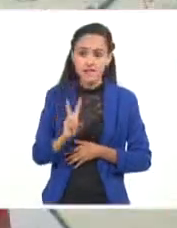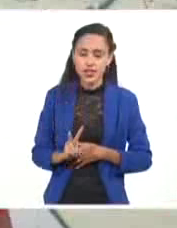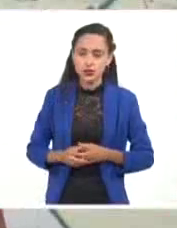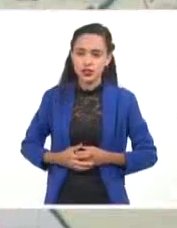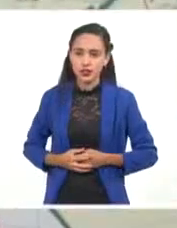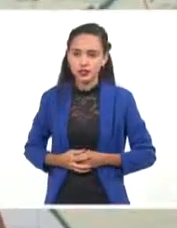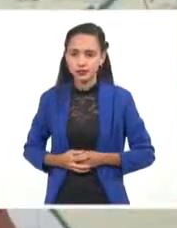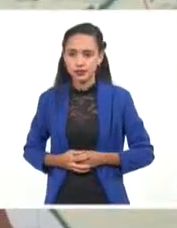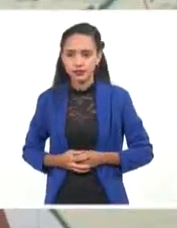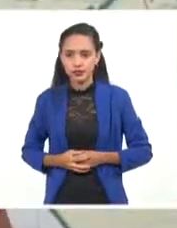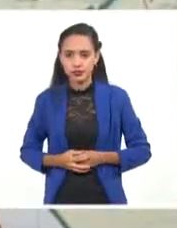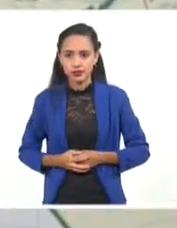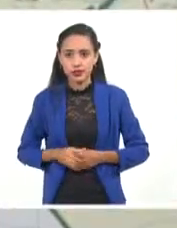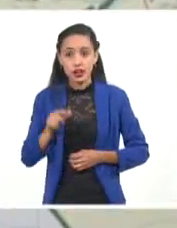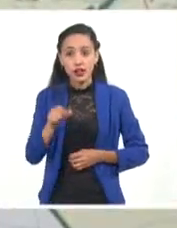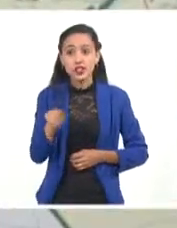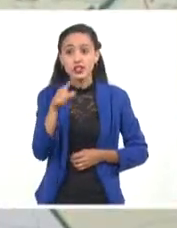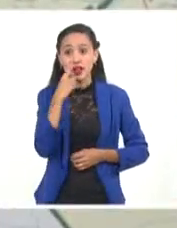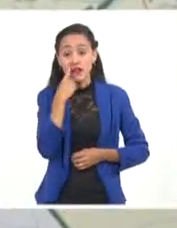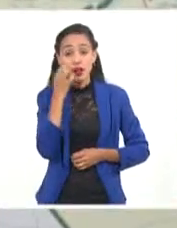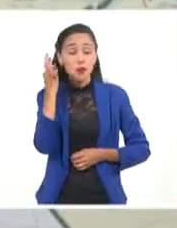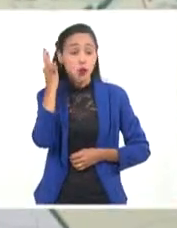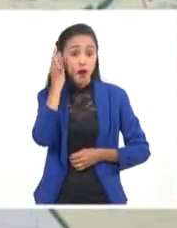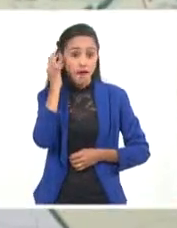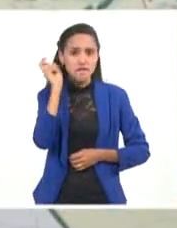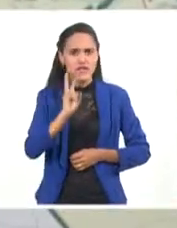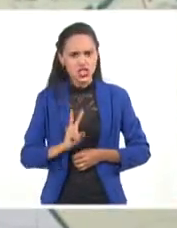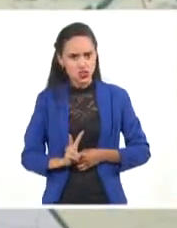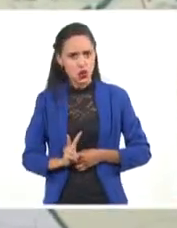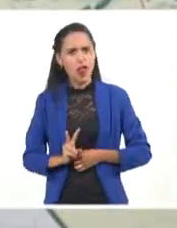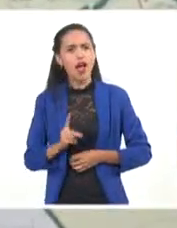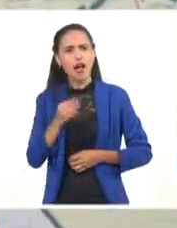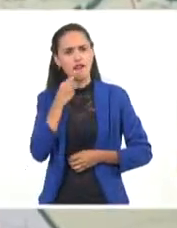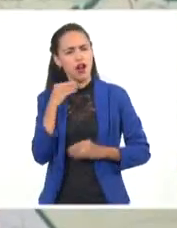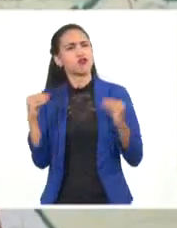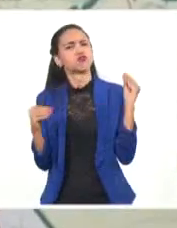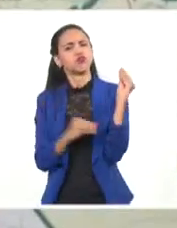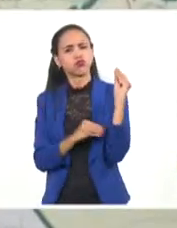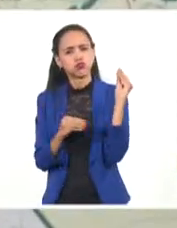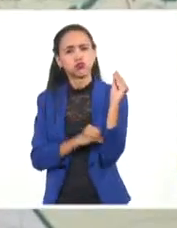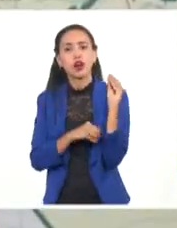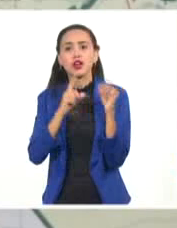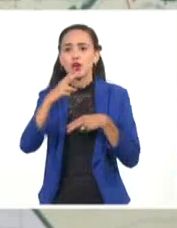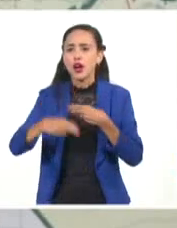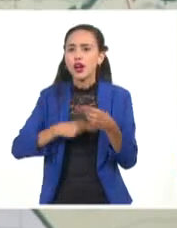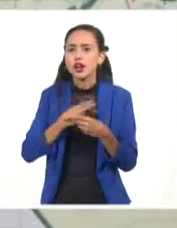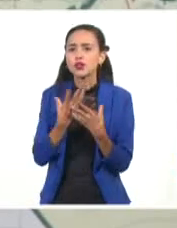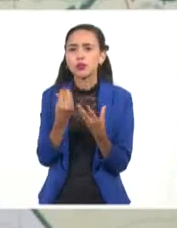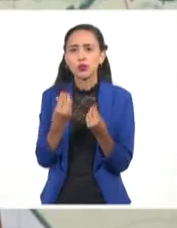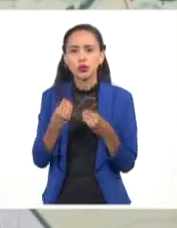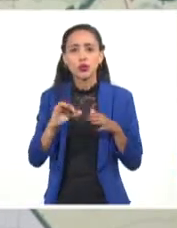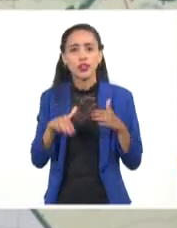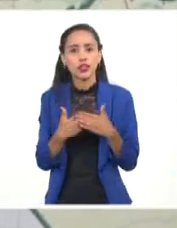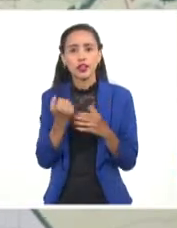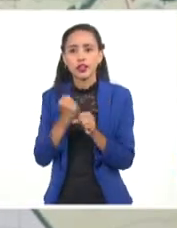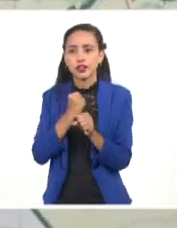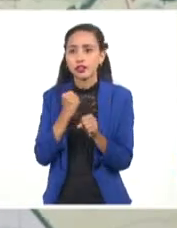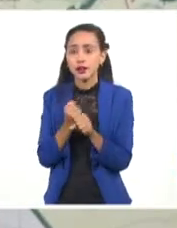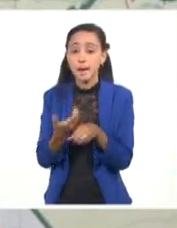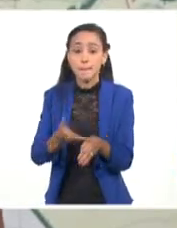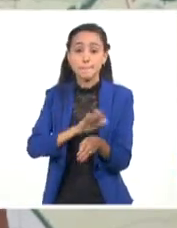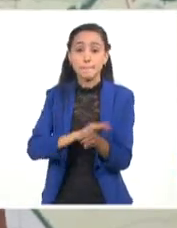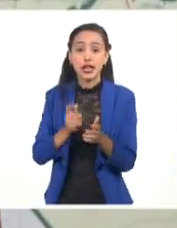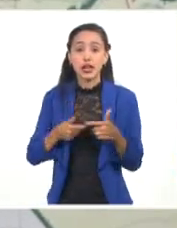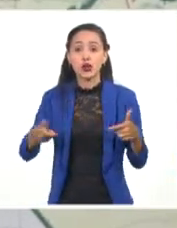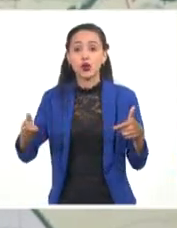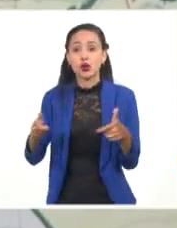Acá también se está empoderando a la mujer venezolana. Y bueno, ellos han hecho varias sesiones de trabajo, varios precongresos,